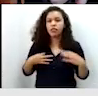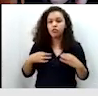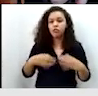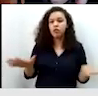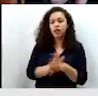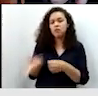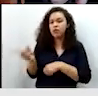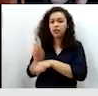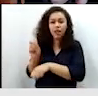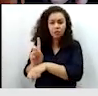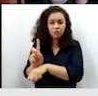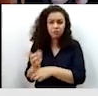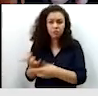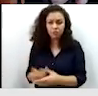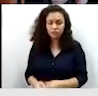diario.